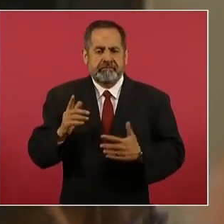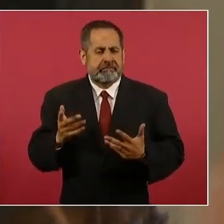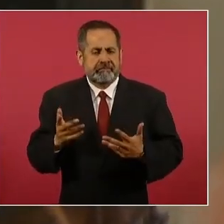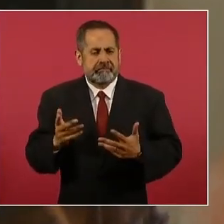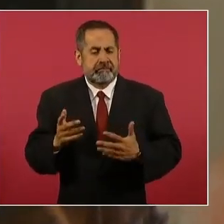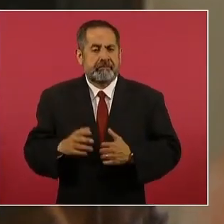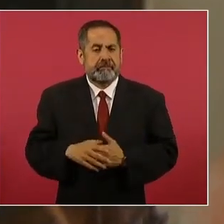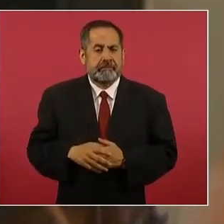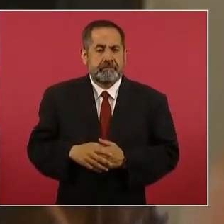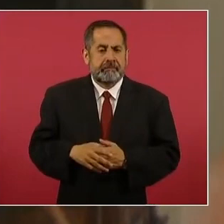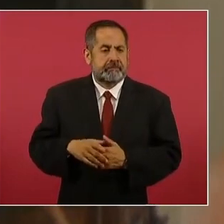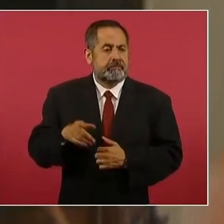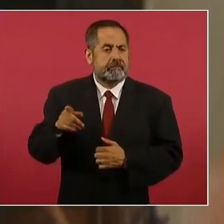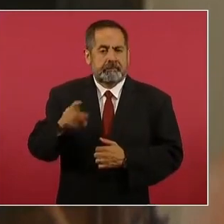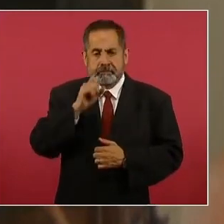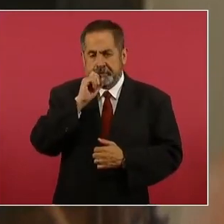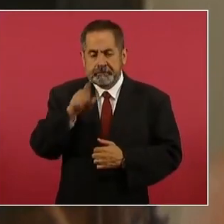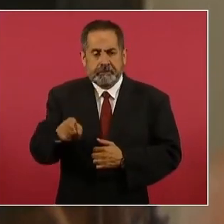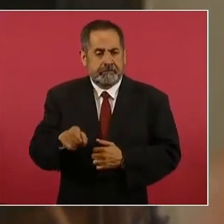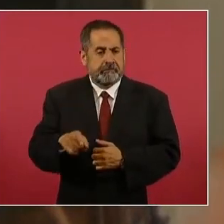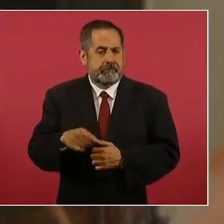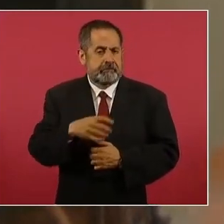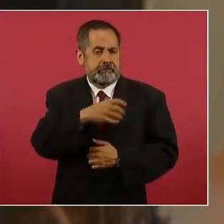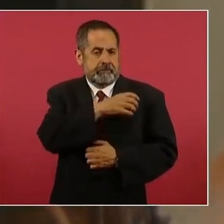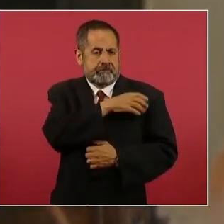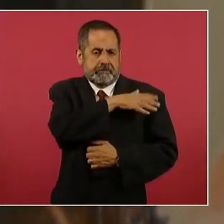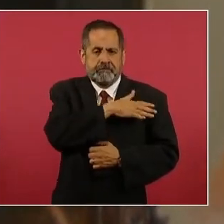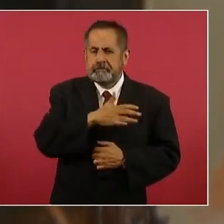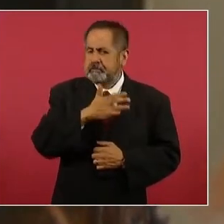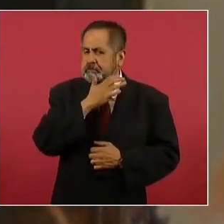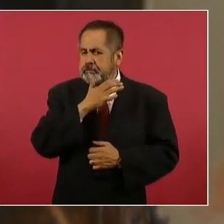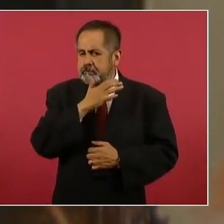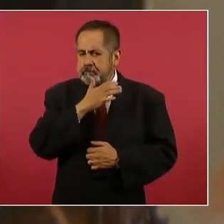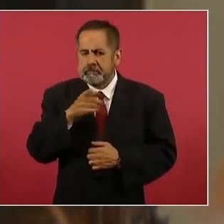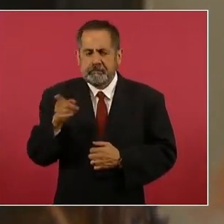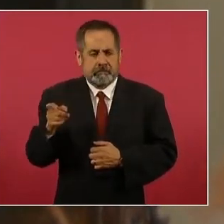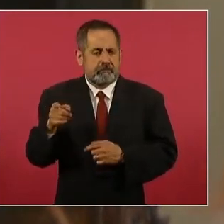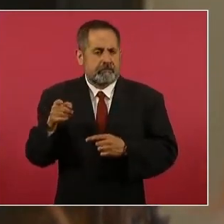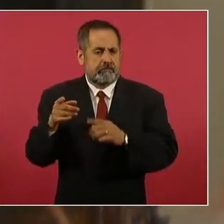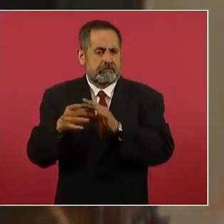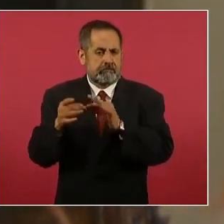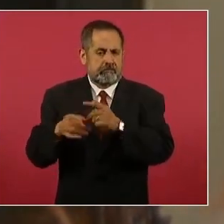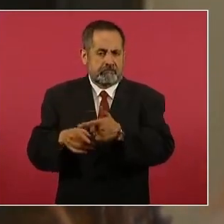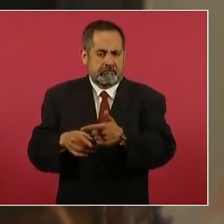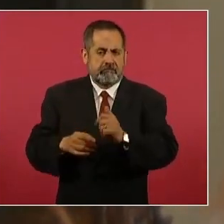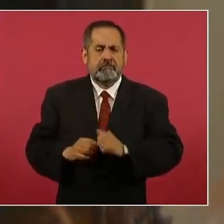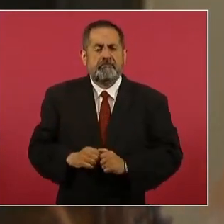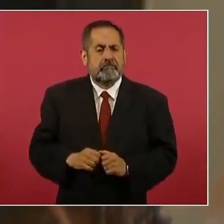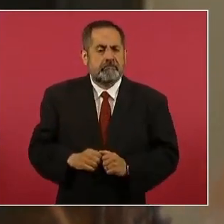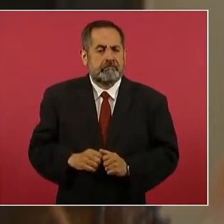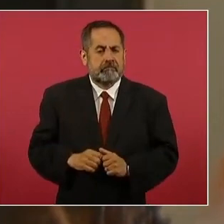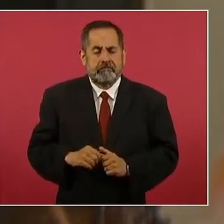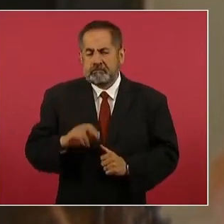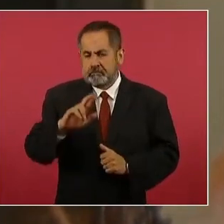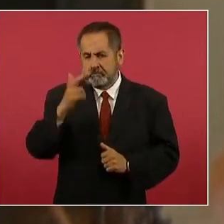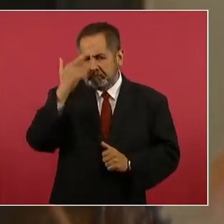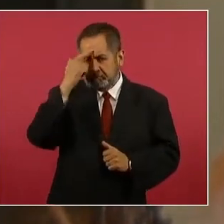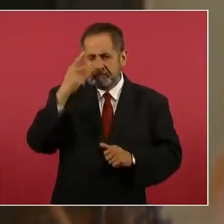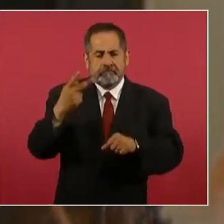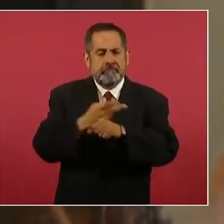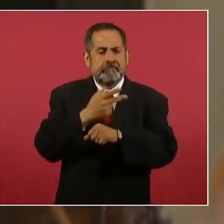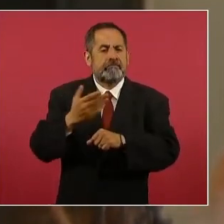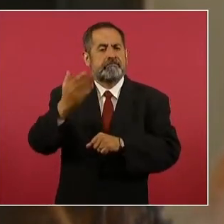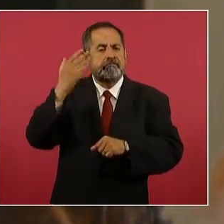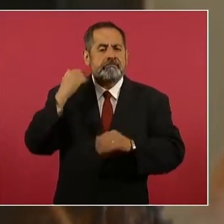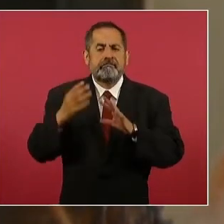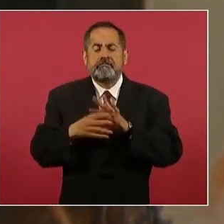al comandante Fidel Castro Ruz. Y es que en su momento, recordemos lo sucedido